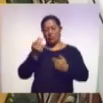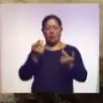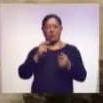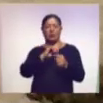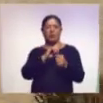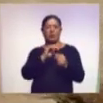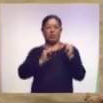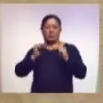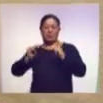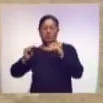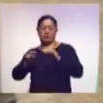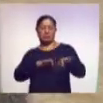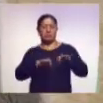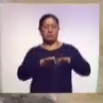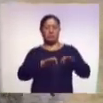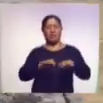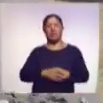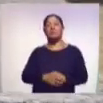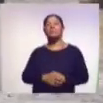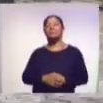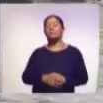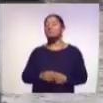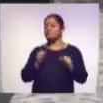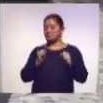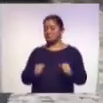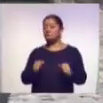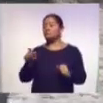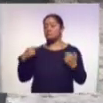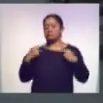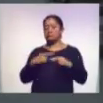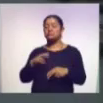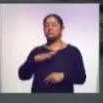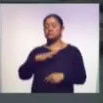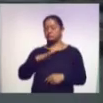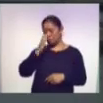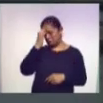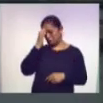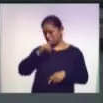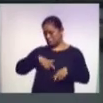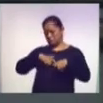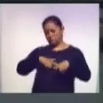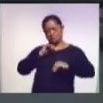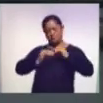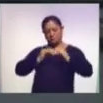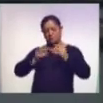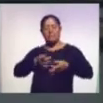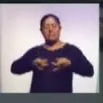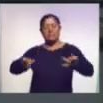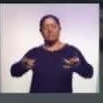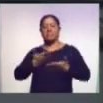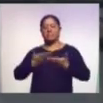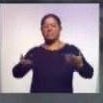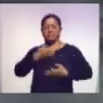Certificación de Competencias Laborales permite garantizar que los docentes cuentan con la capacitación continua de calidad. Ahora Noticias, Belén